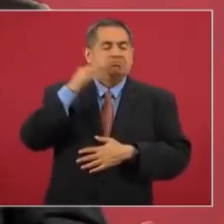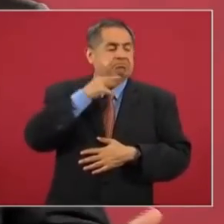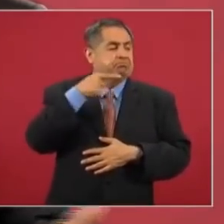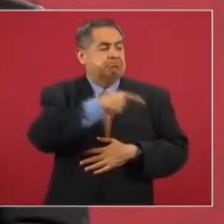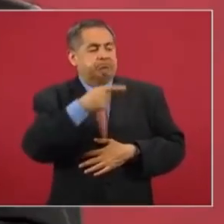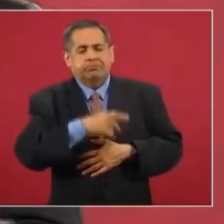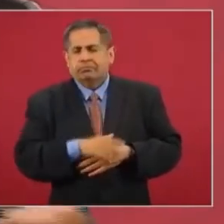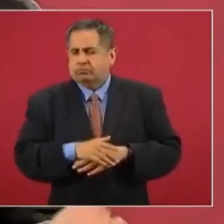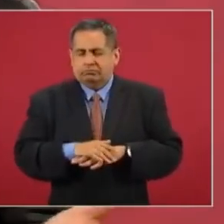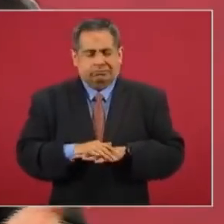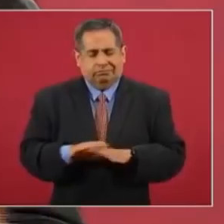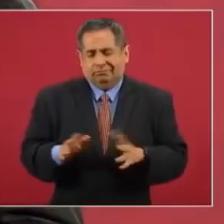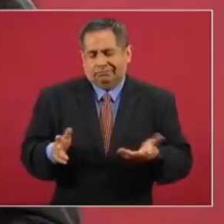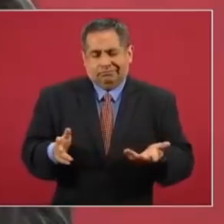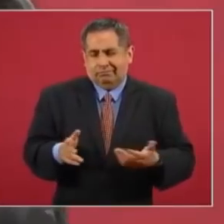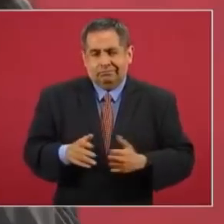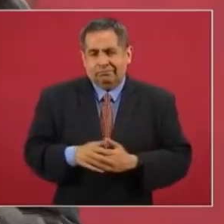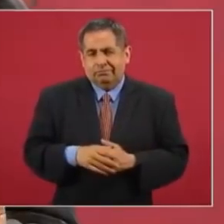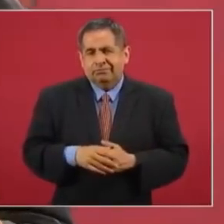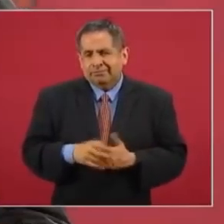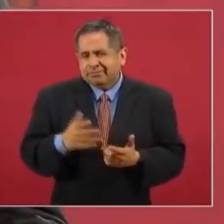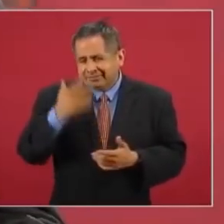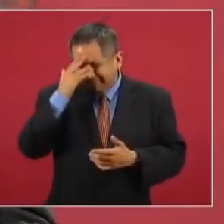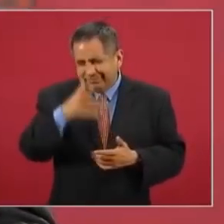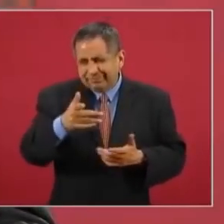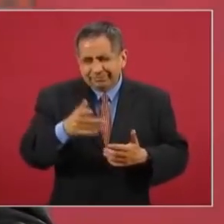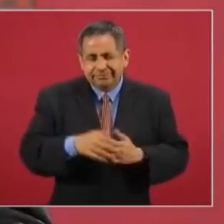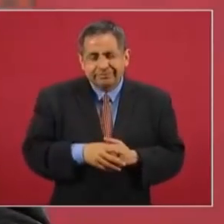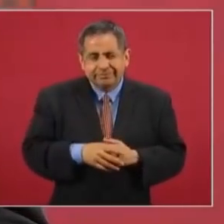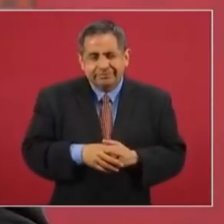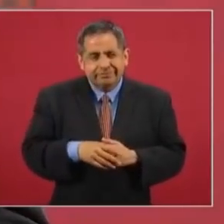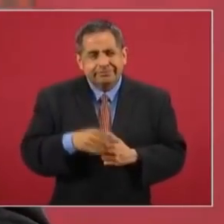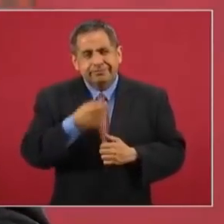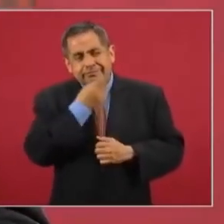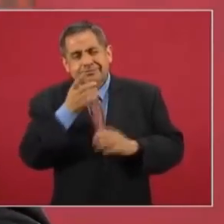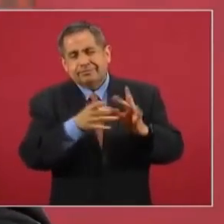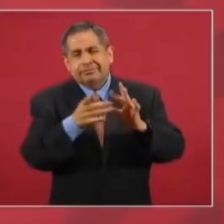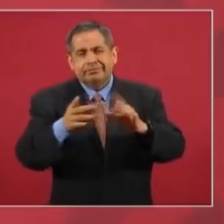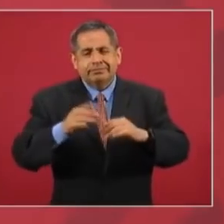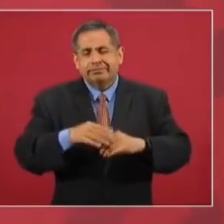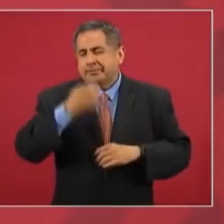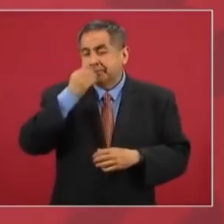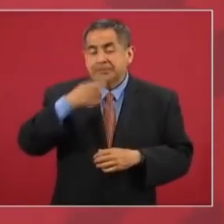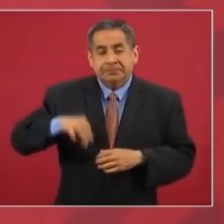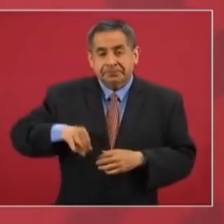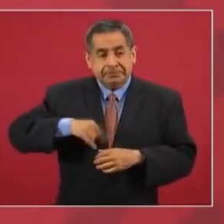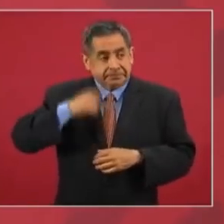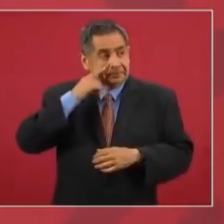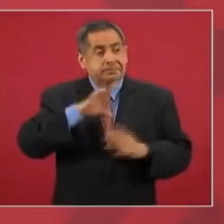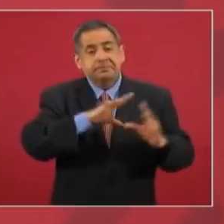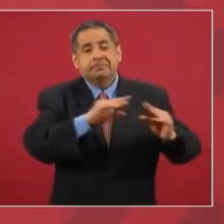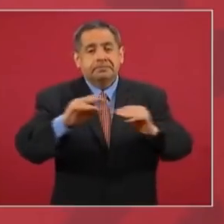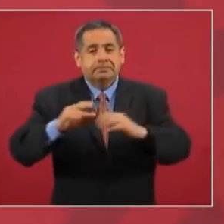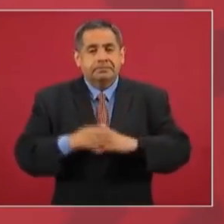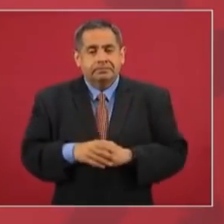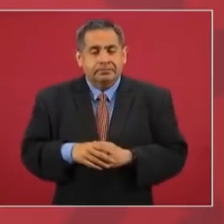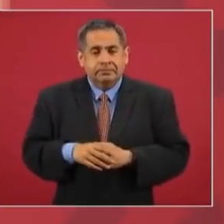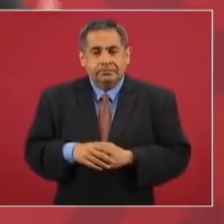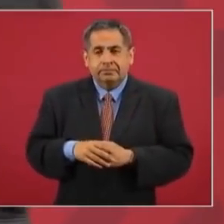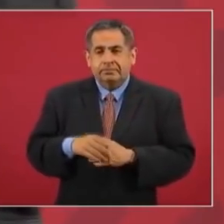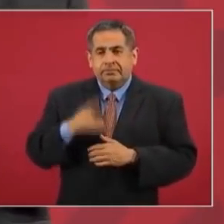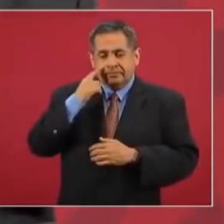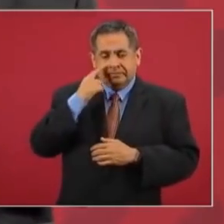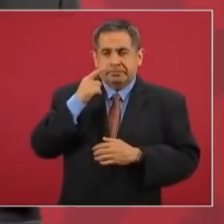No, es que, ¿saben qué se dice? Es interesante todo esto. Como la muestra es